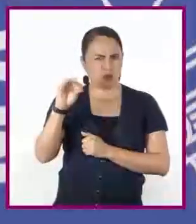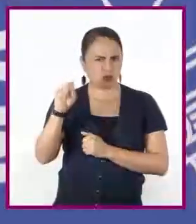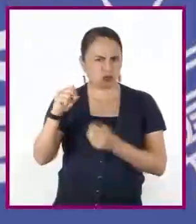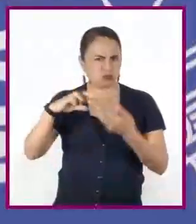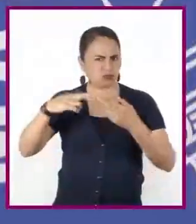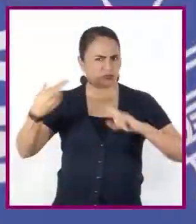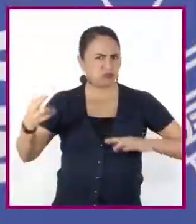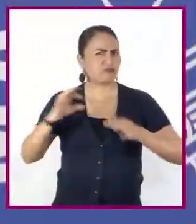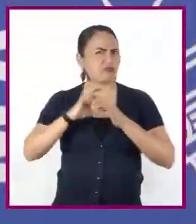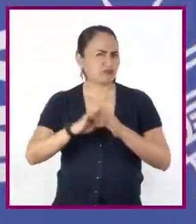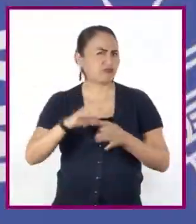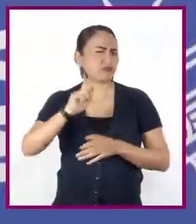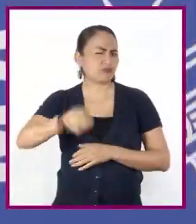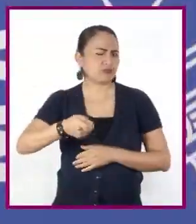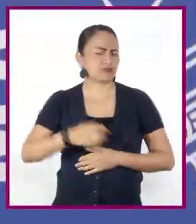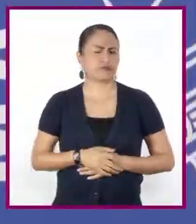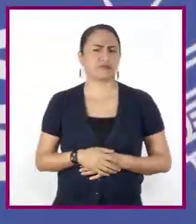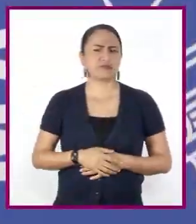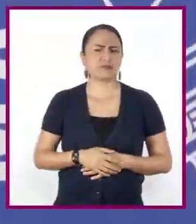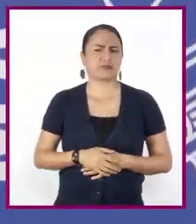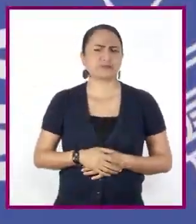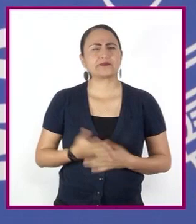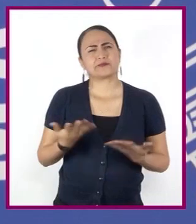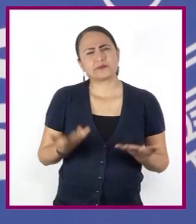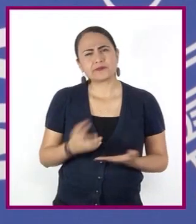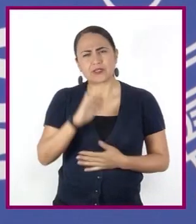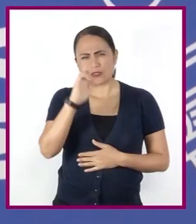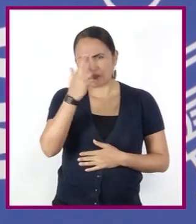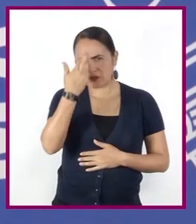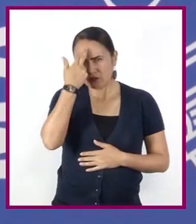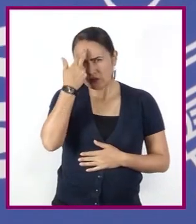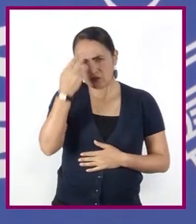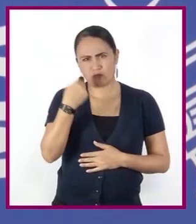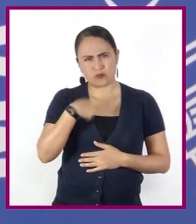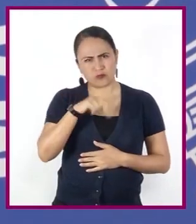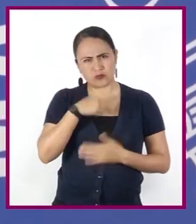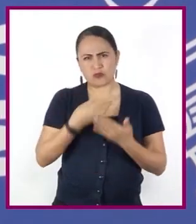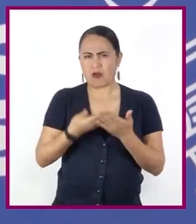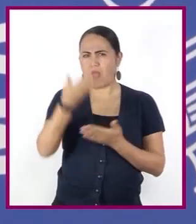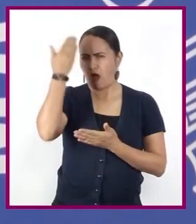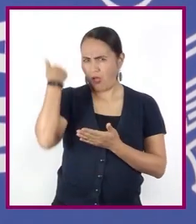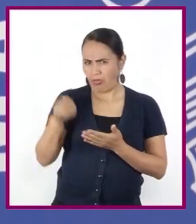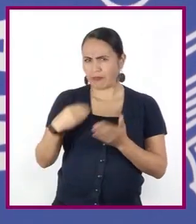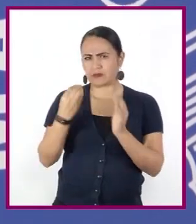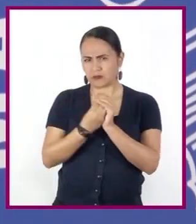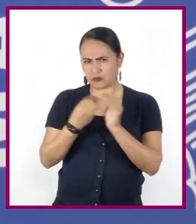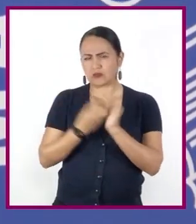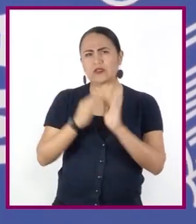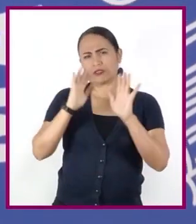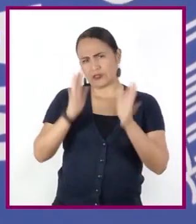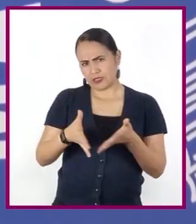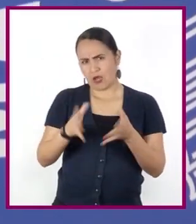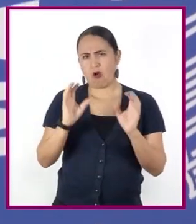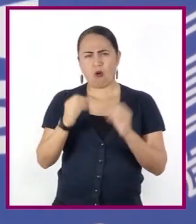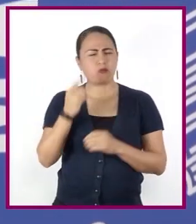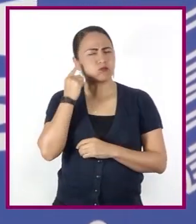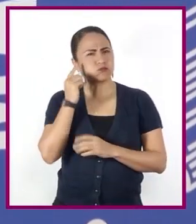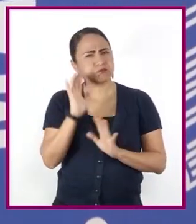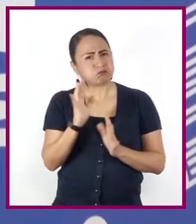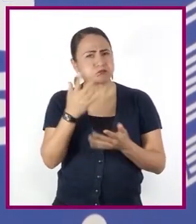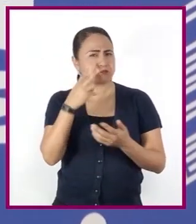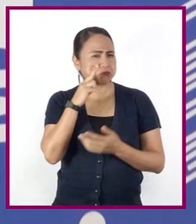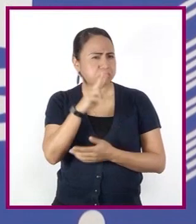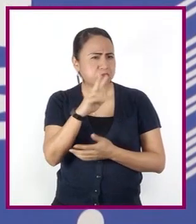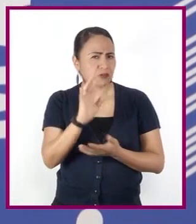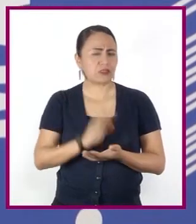Bueno, maestra, así de primera vista y recordando lo que hemos visto en sesiones y escuchado por ahí, me parece que